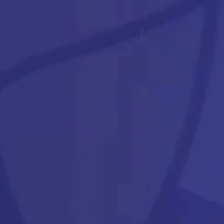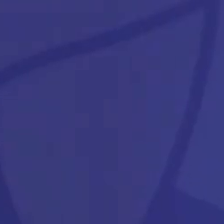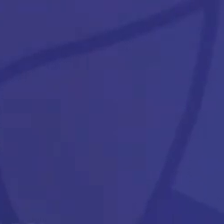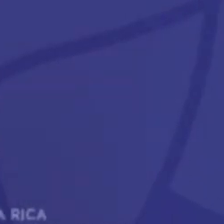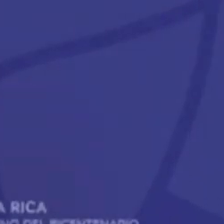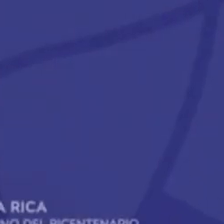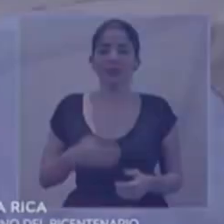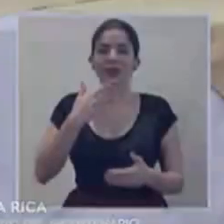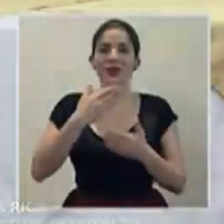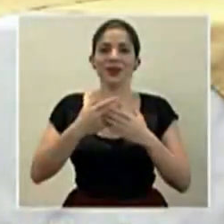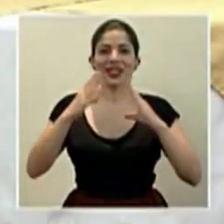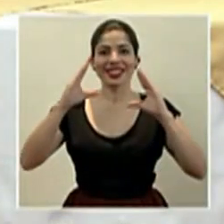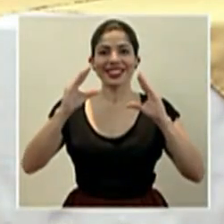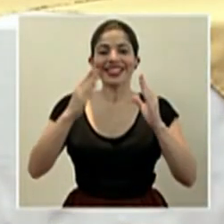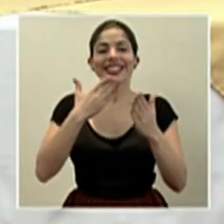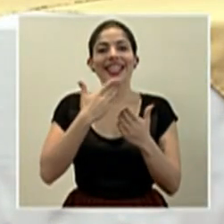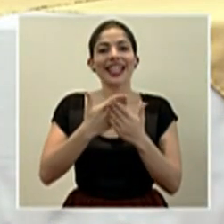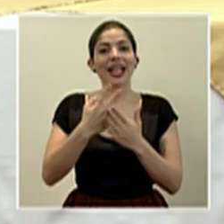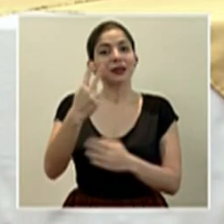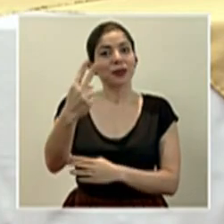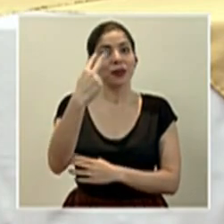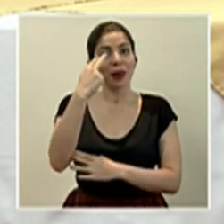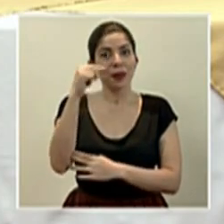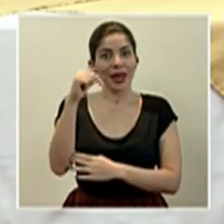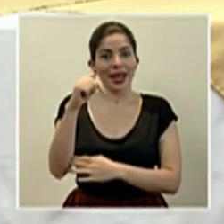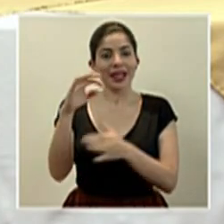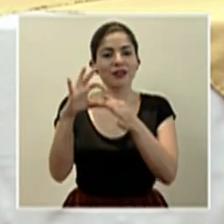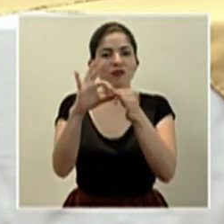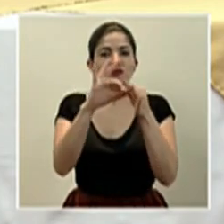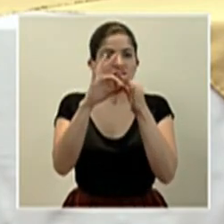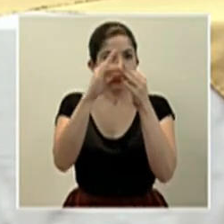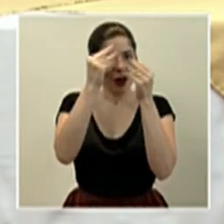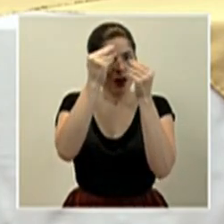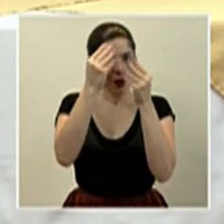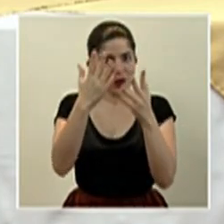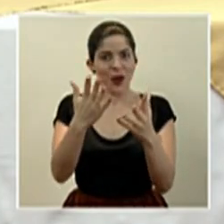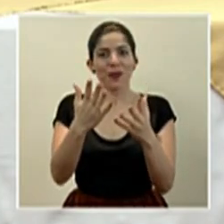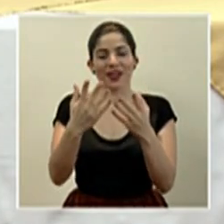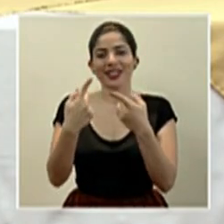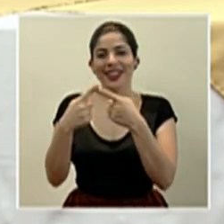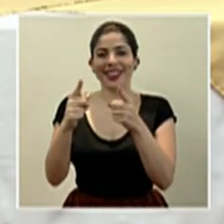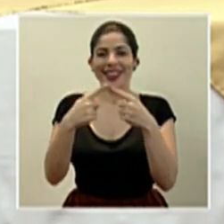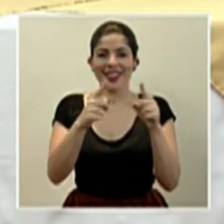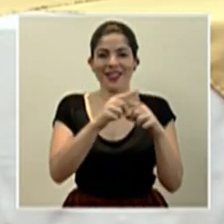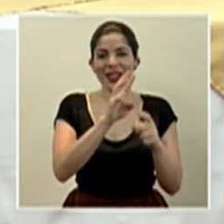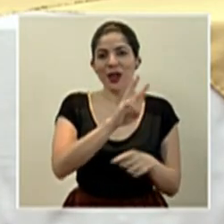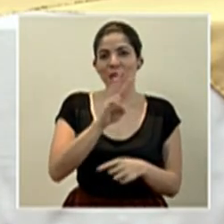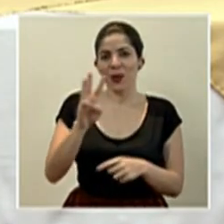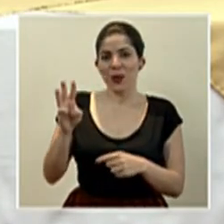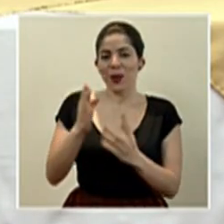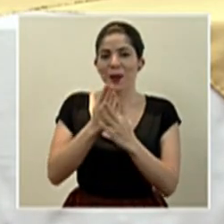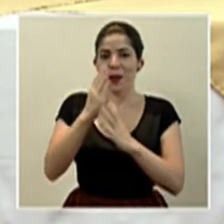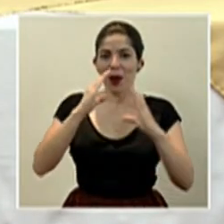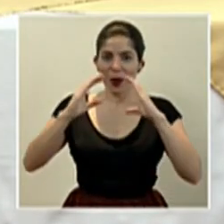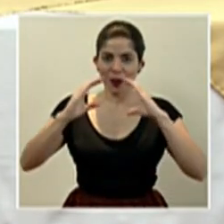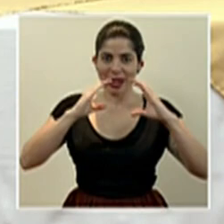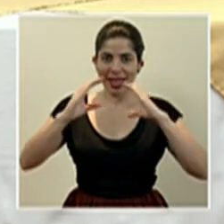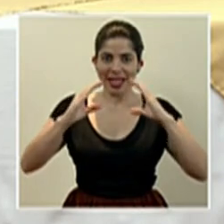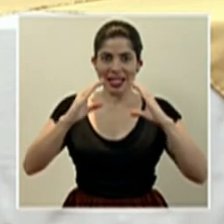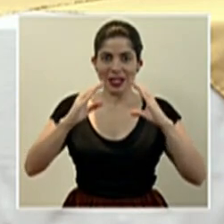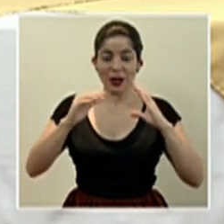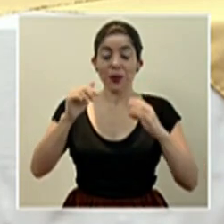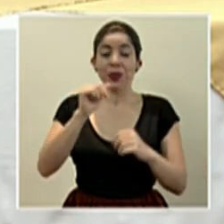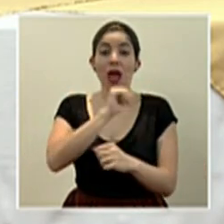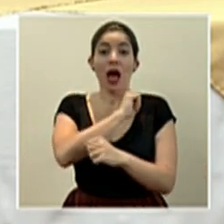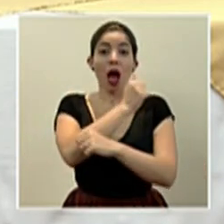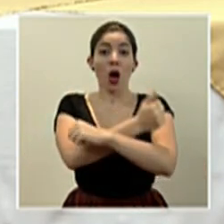Muy buenas tardes, gracias por sintonizar este enlace informativo a través de las distintas plataformas de los medios de comunicación en el cual